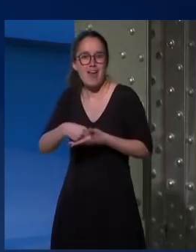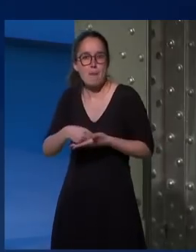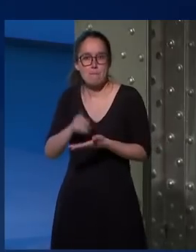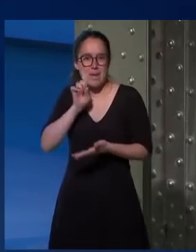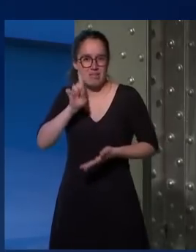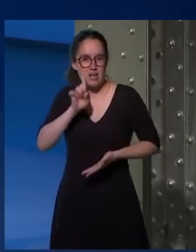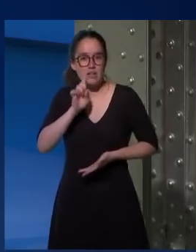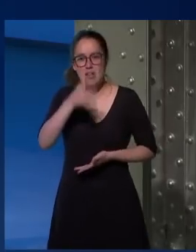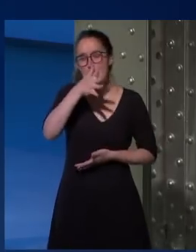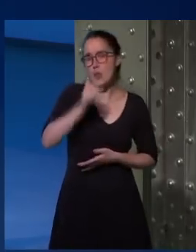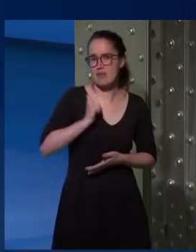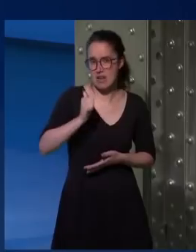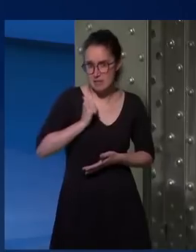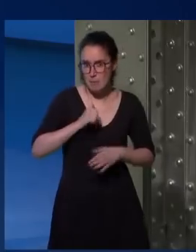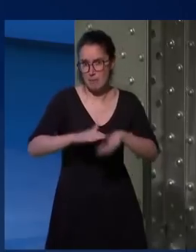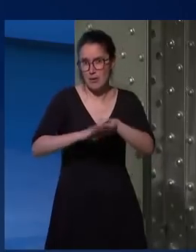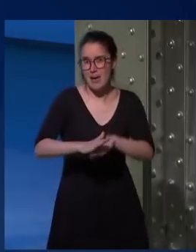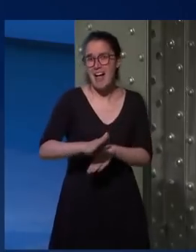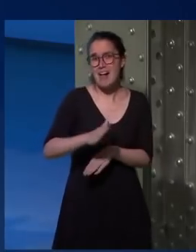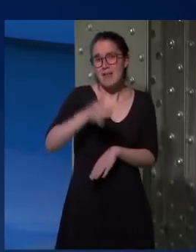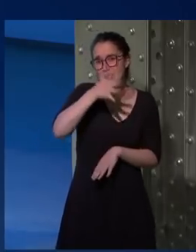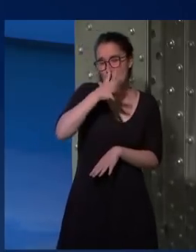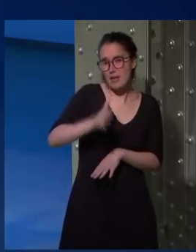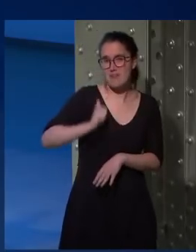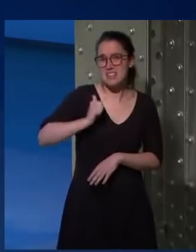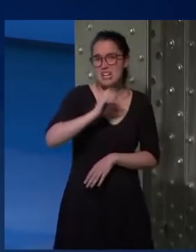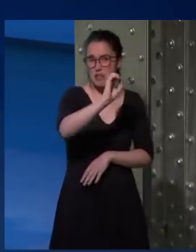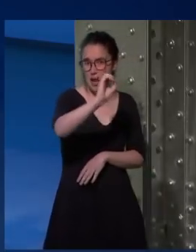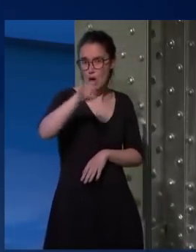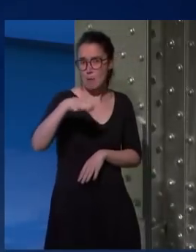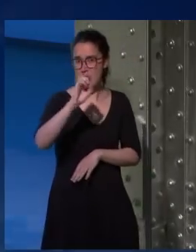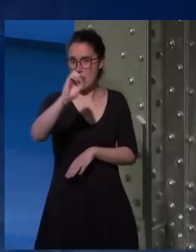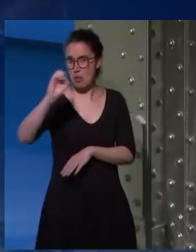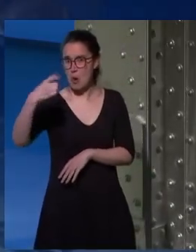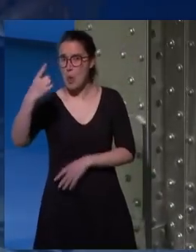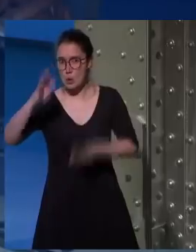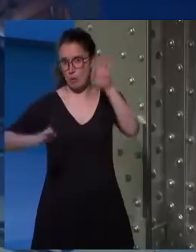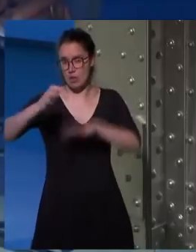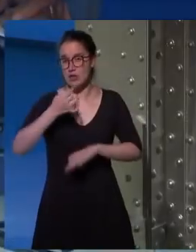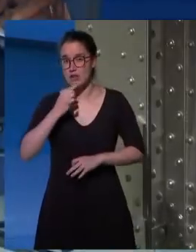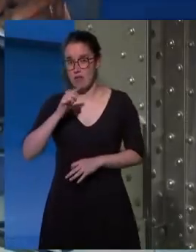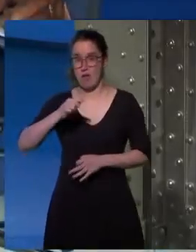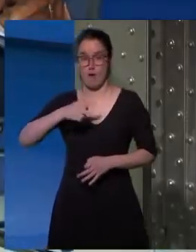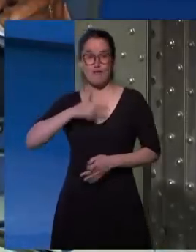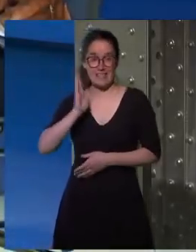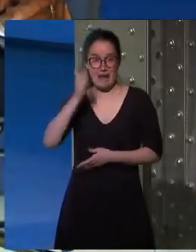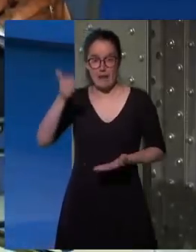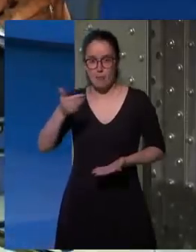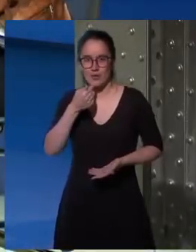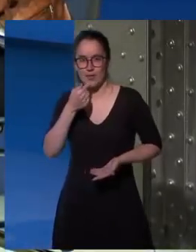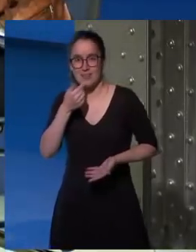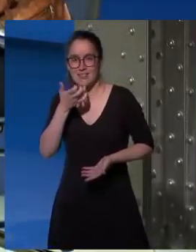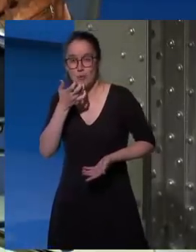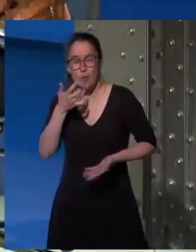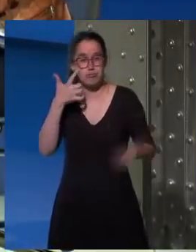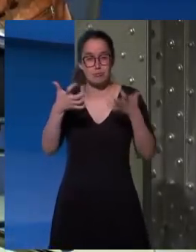destacar el qué, las denuncias falsas. Las denuncias falsas son un 0,01%, según según los datos de la Fiscalía. Pero es lo que te contaba antes, si tú